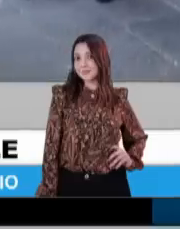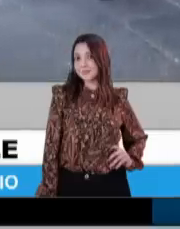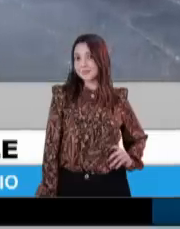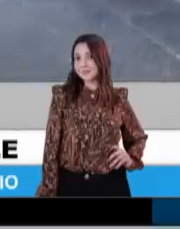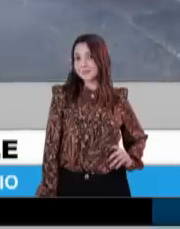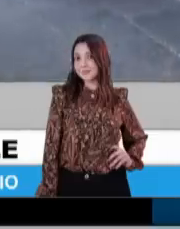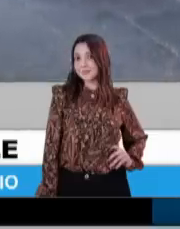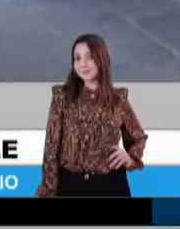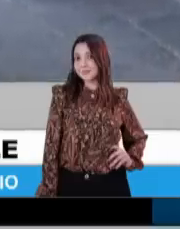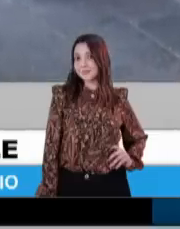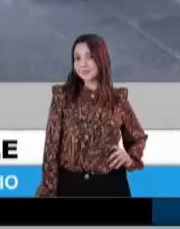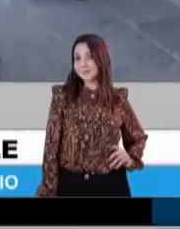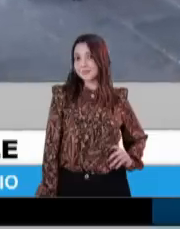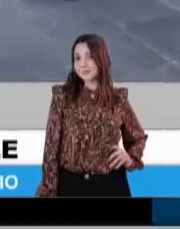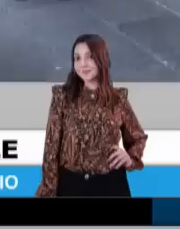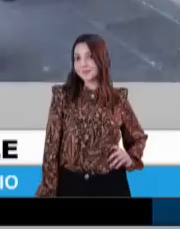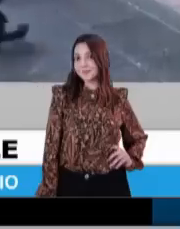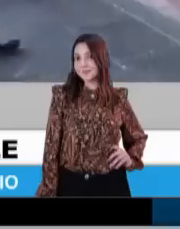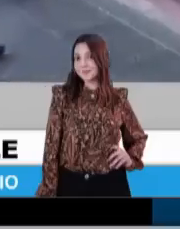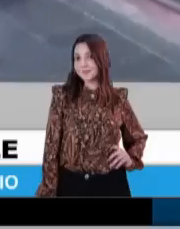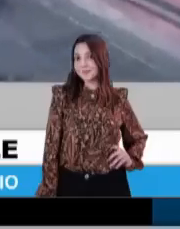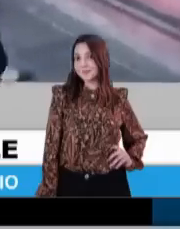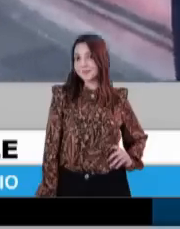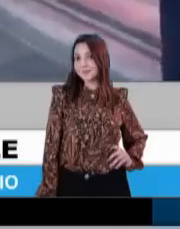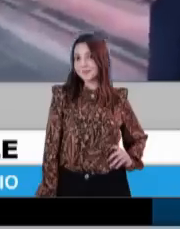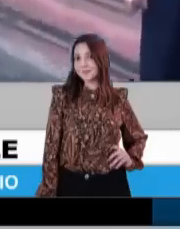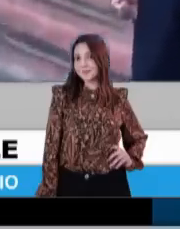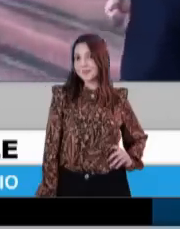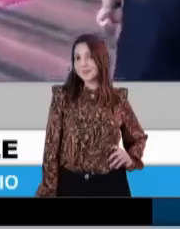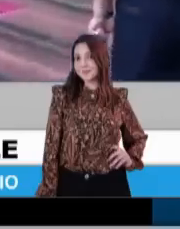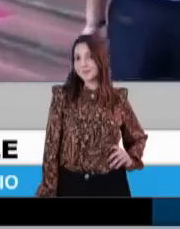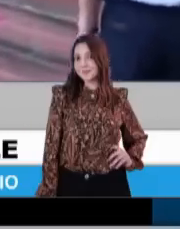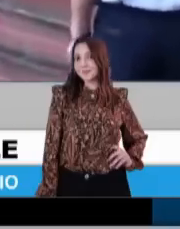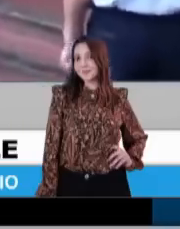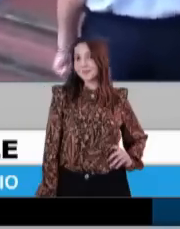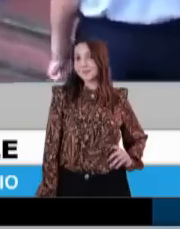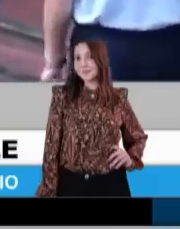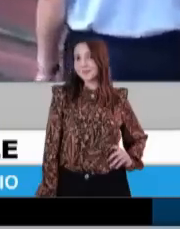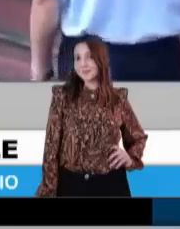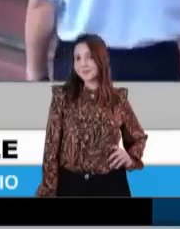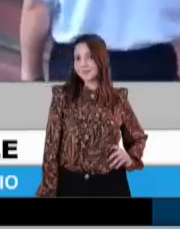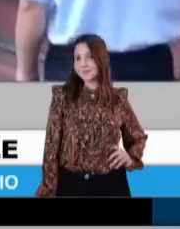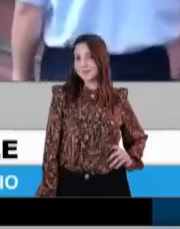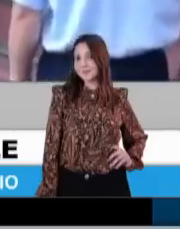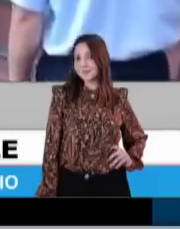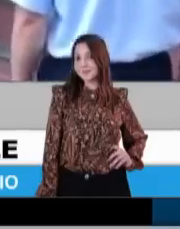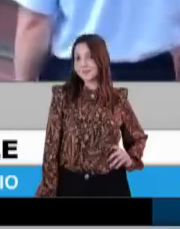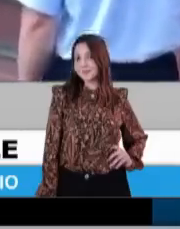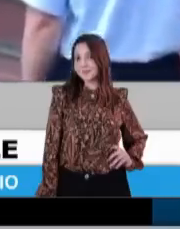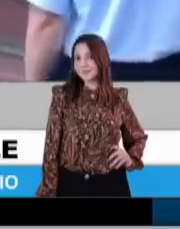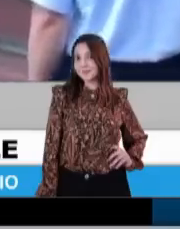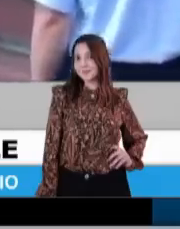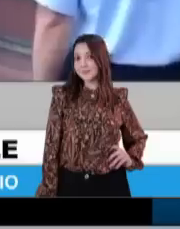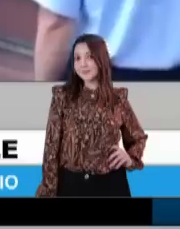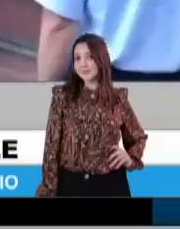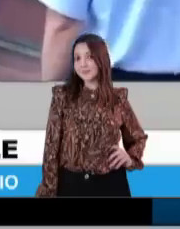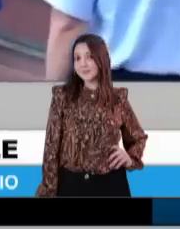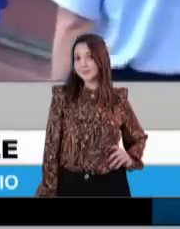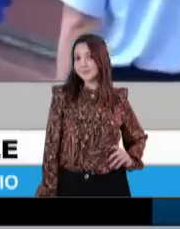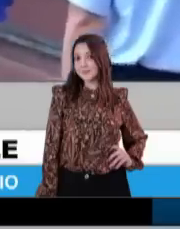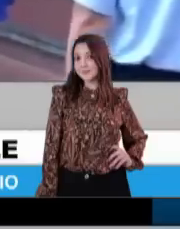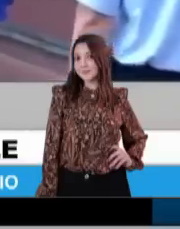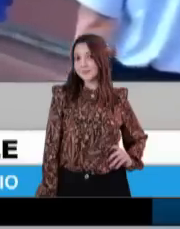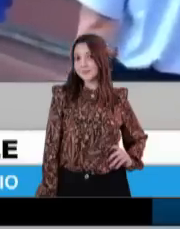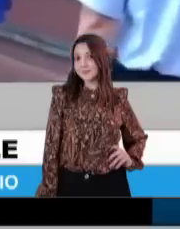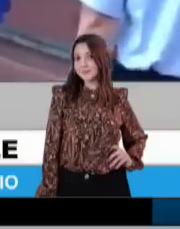todos los correos, son 400.000, imagínate. Sí, son muchos, sí. Bueno, la información que nosotros manejamos es que este hackeo